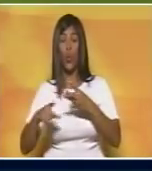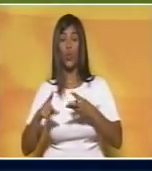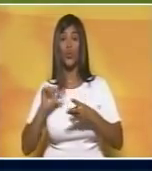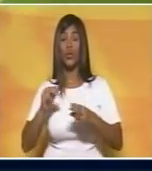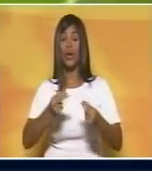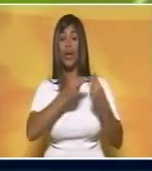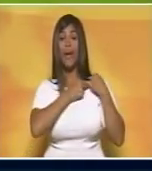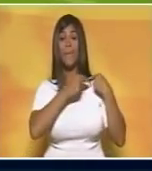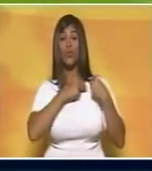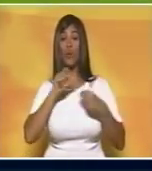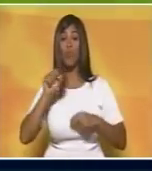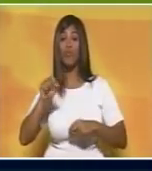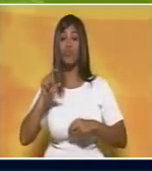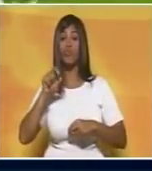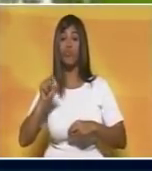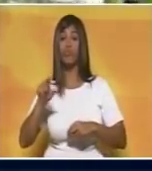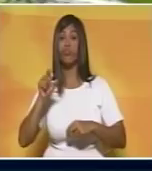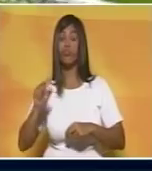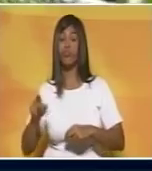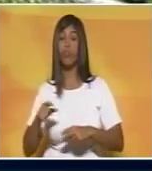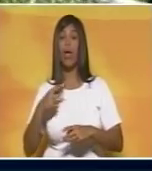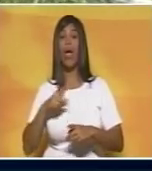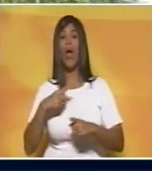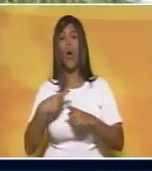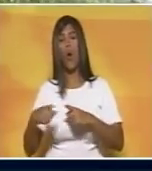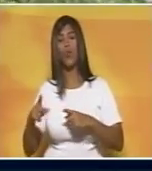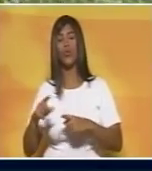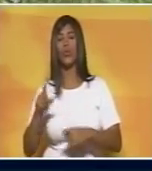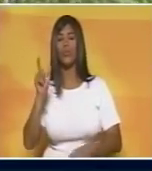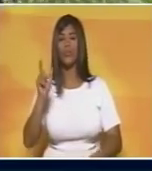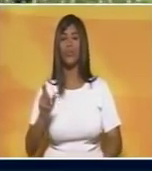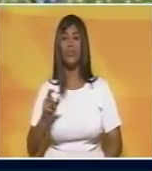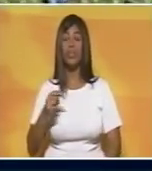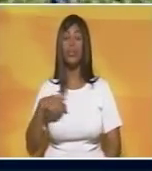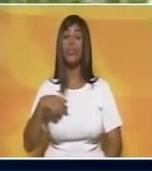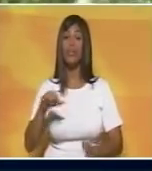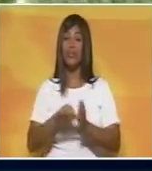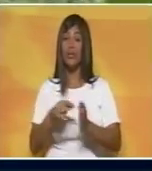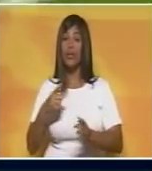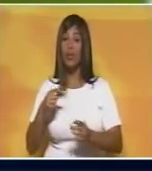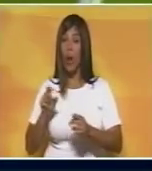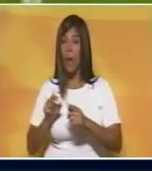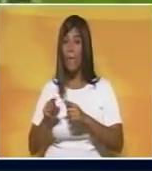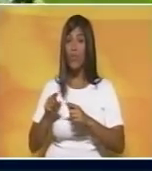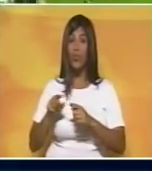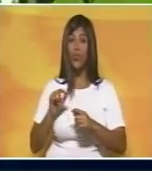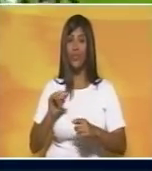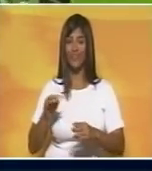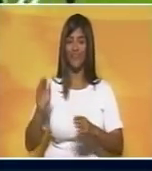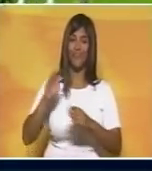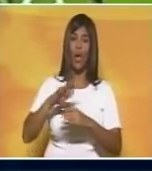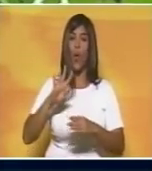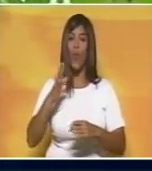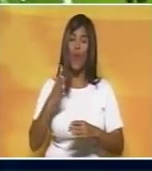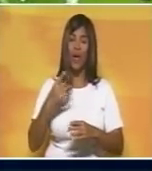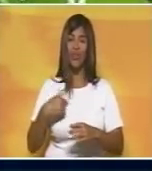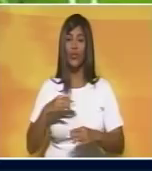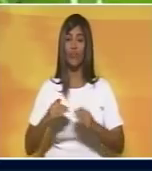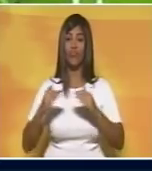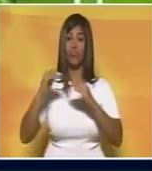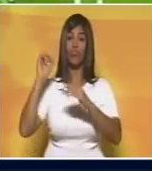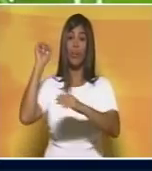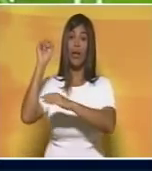los encargados de los tantos charrúas, mientras que Arturo Mina anotó, por cierto, un autogol para poner el cuarto en la pizarra y sellar la